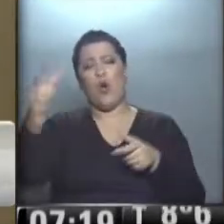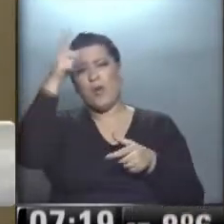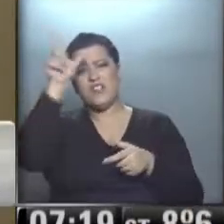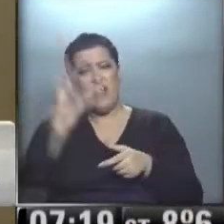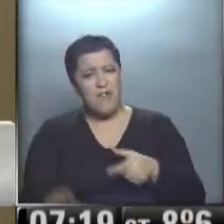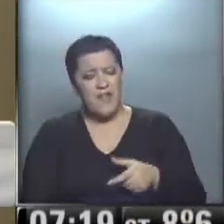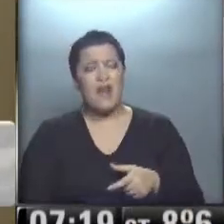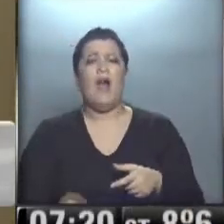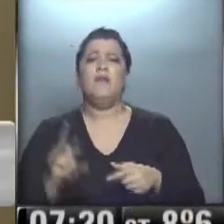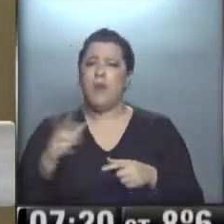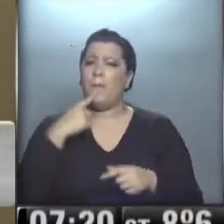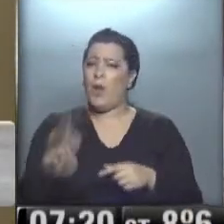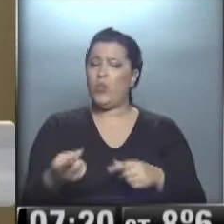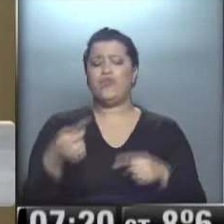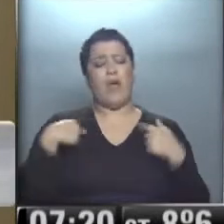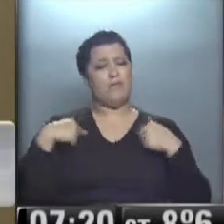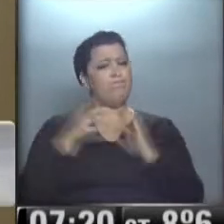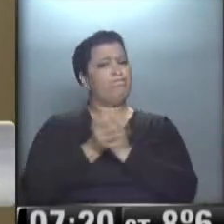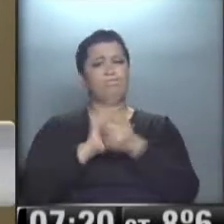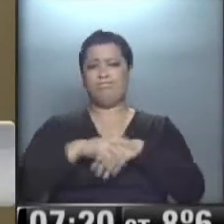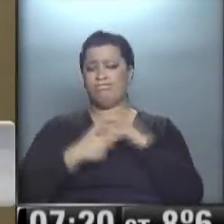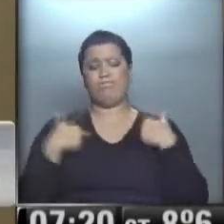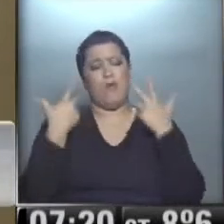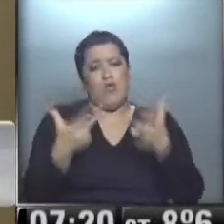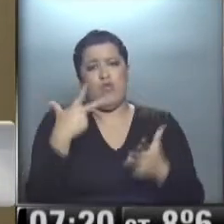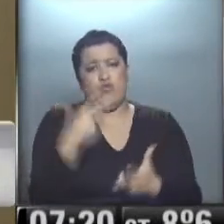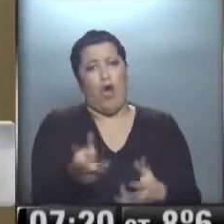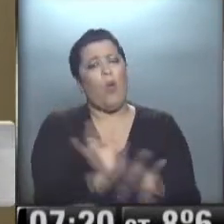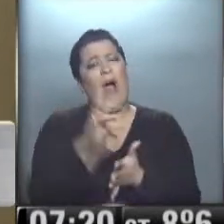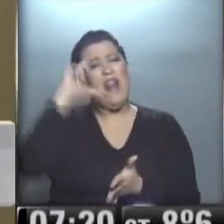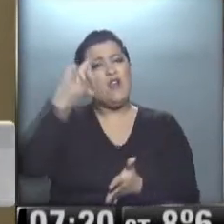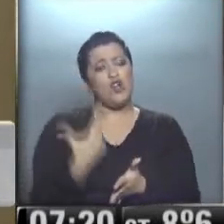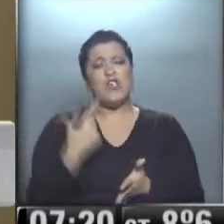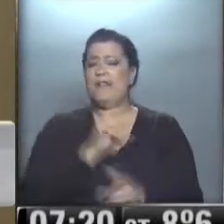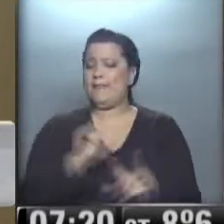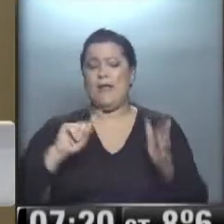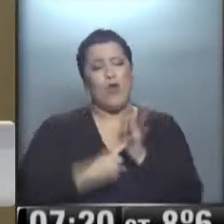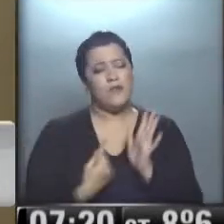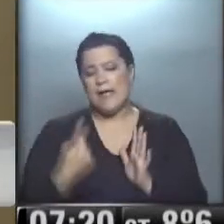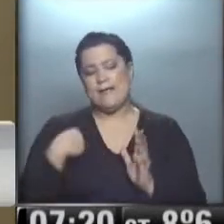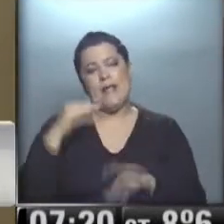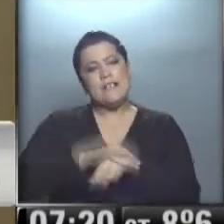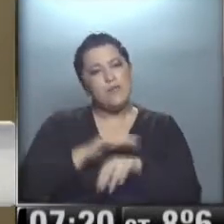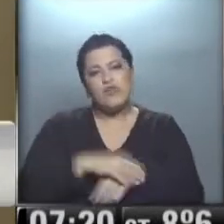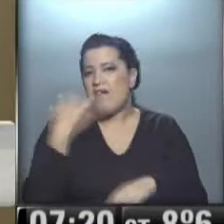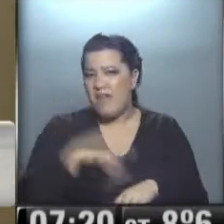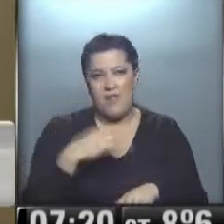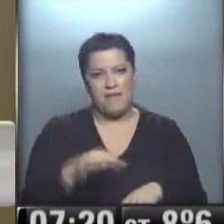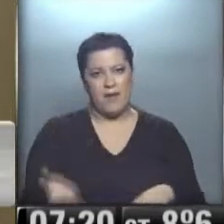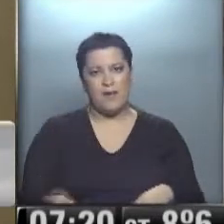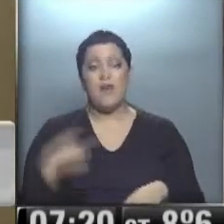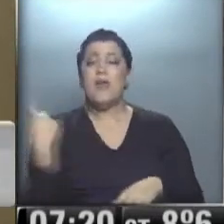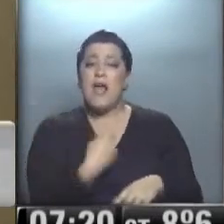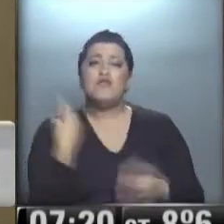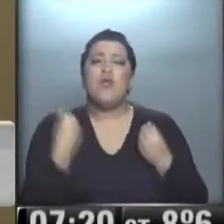también se lo preguntamos, y ellos no asistieron, y no es, la verdad, inocente por parte de la Ciudad de Buenos Aires no hacerse cargo de sus responsabilidades, y esto